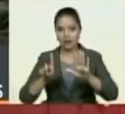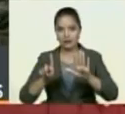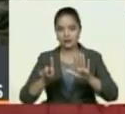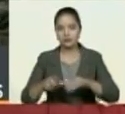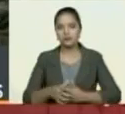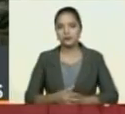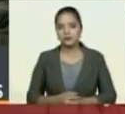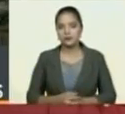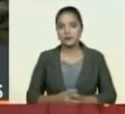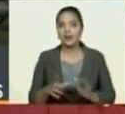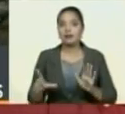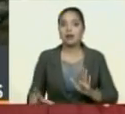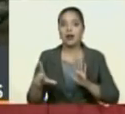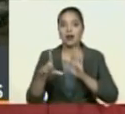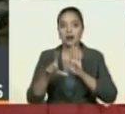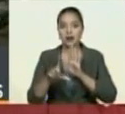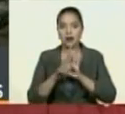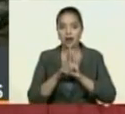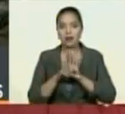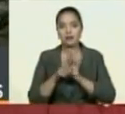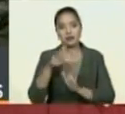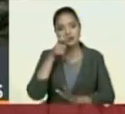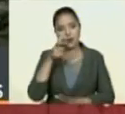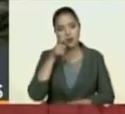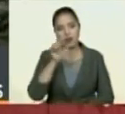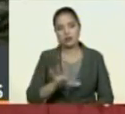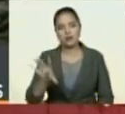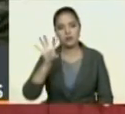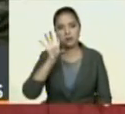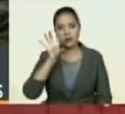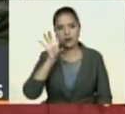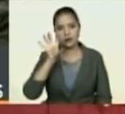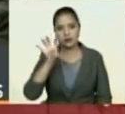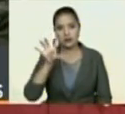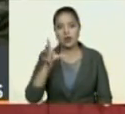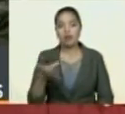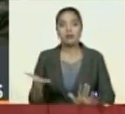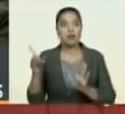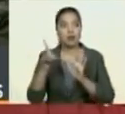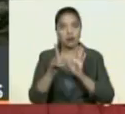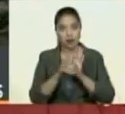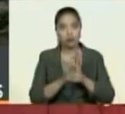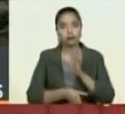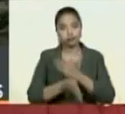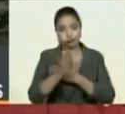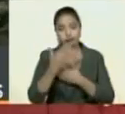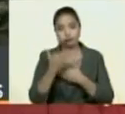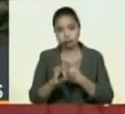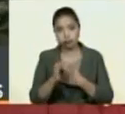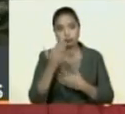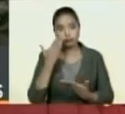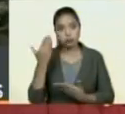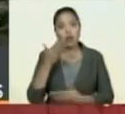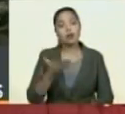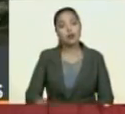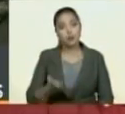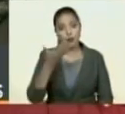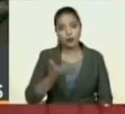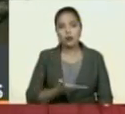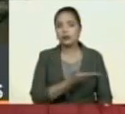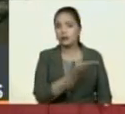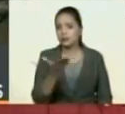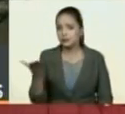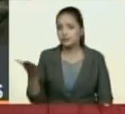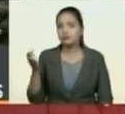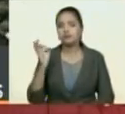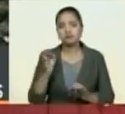de la Ley Orgánica de Seguridad de la Nación, decreto que está vigente y que es importante también